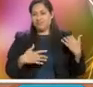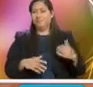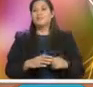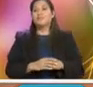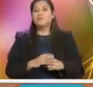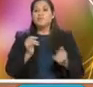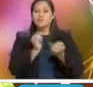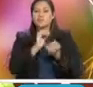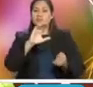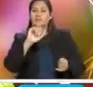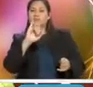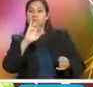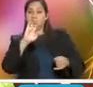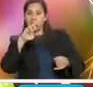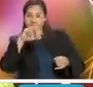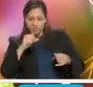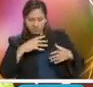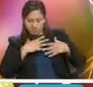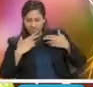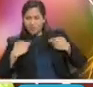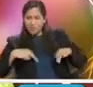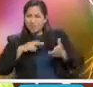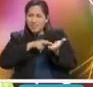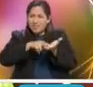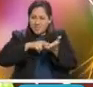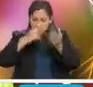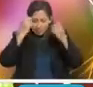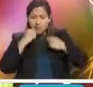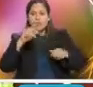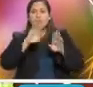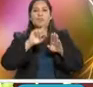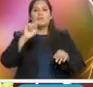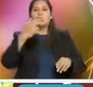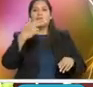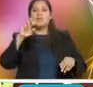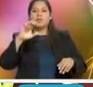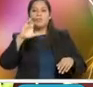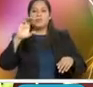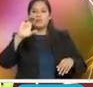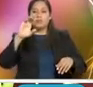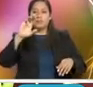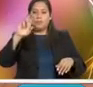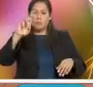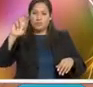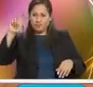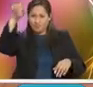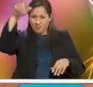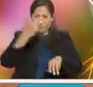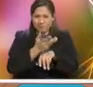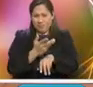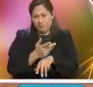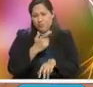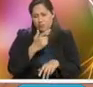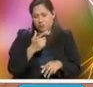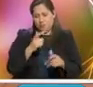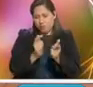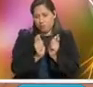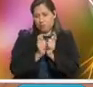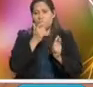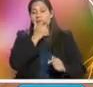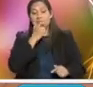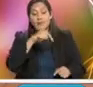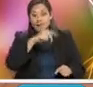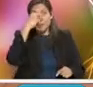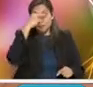todos los de Caifanes, vestidos como los de The Cure, ¿se acuerdan? Porque en esa época sonaba The Cure, en todo el mundo sonaba YouTube. Y aquí en México teníamos el mismo look, pero con